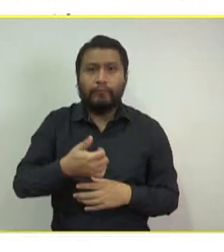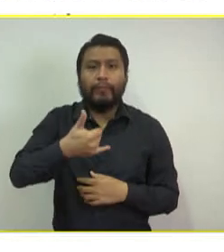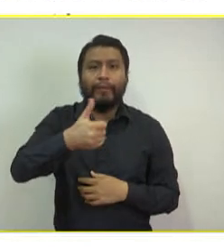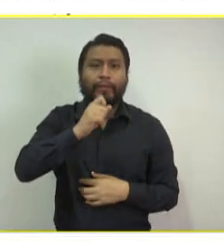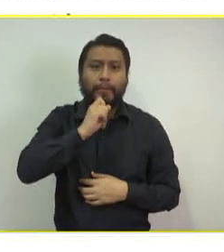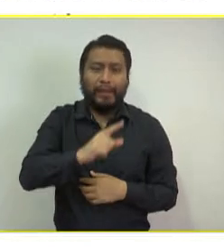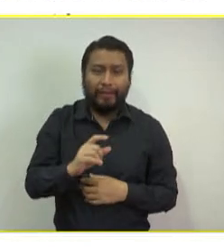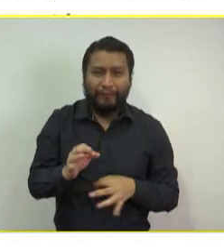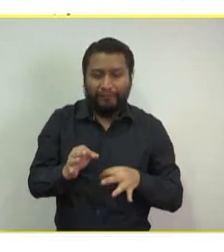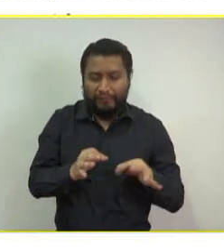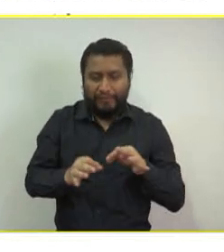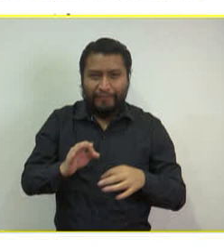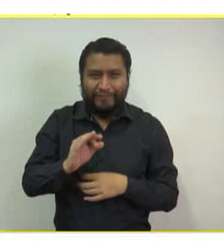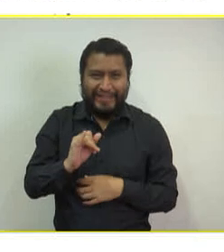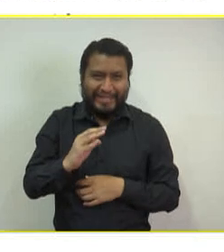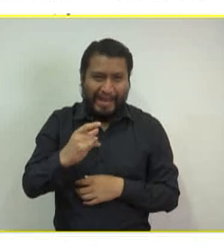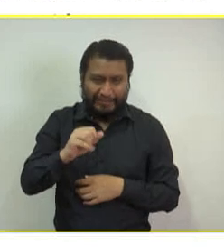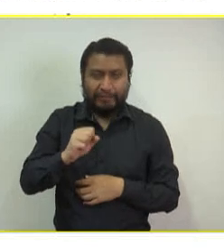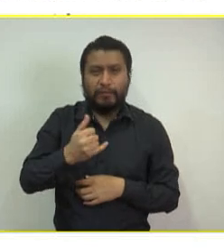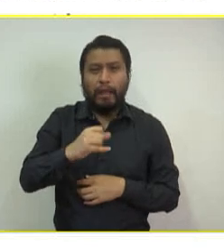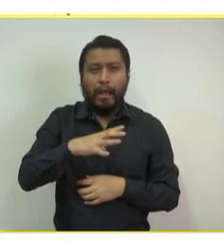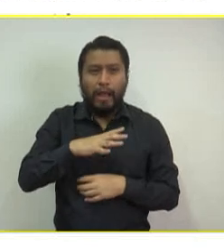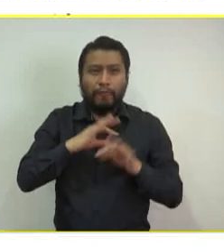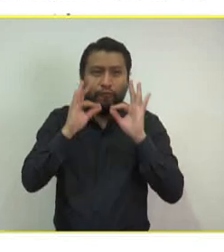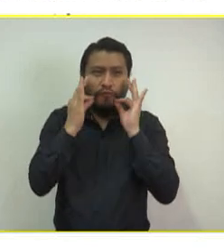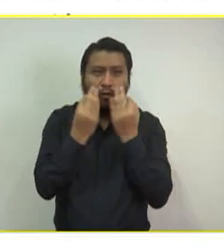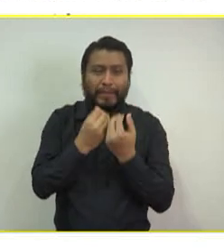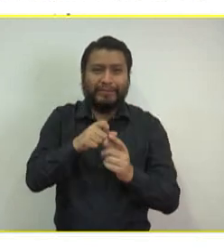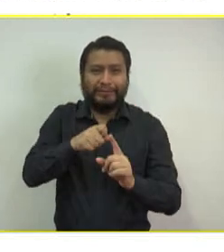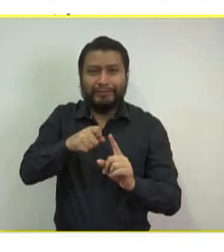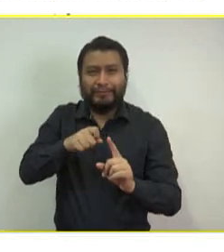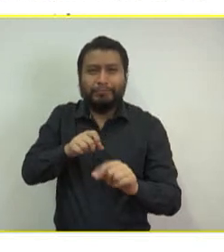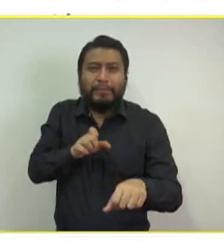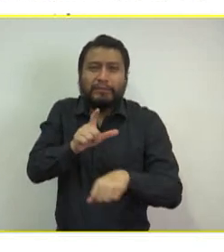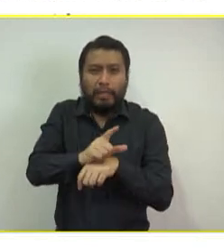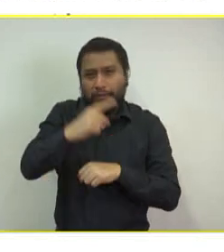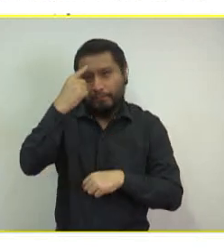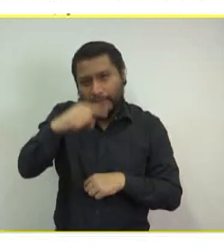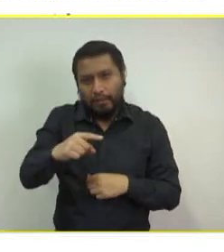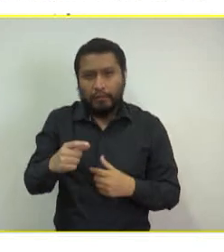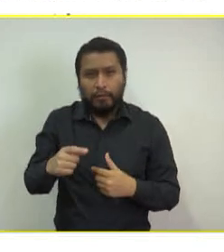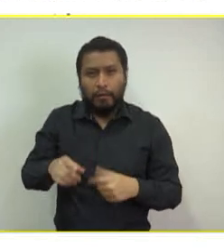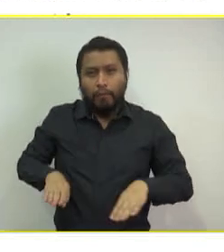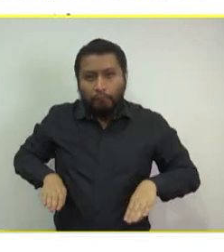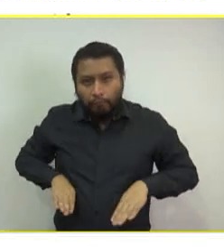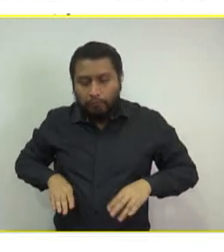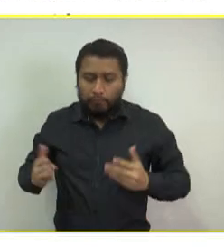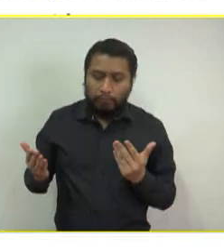las fichas, que tienen formas particulares para facilitar diferenciarlas.